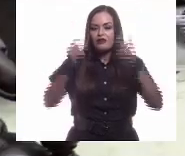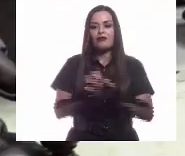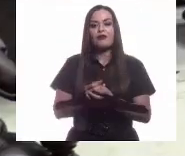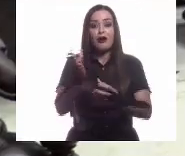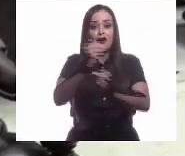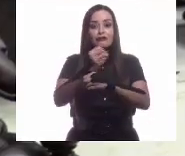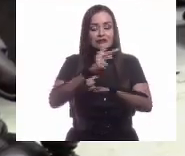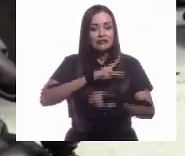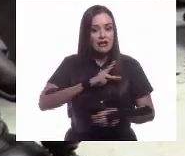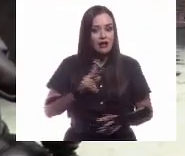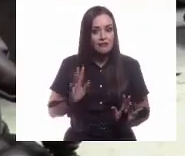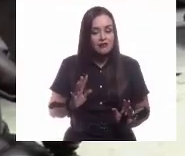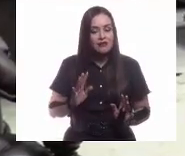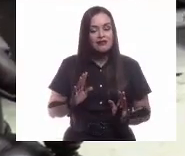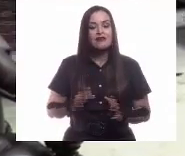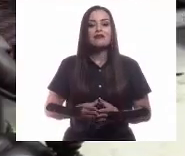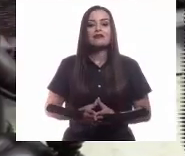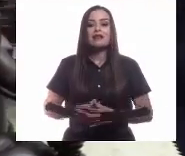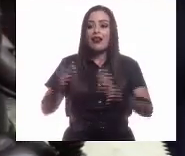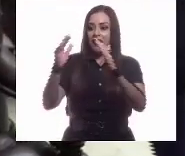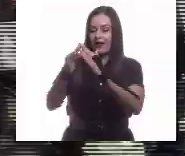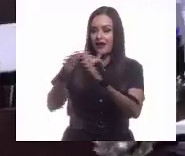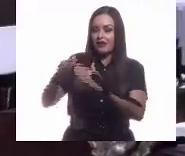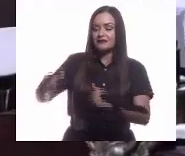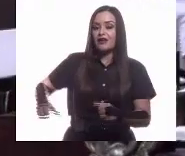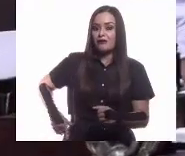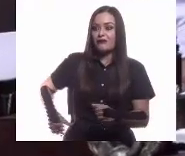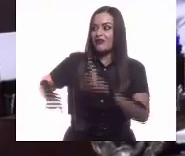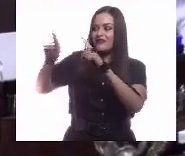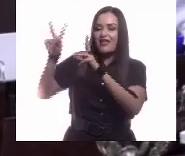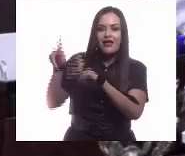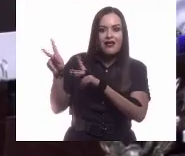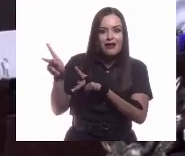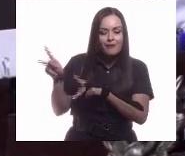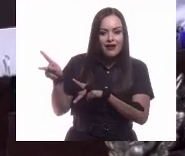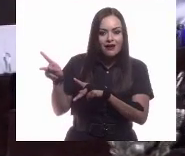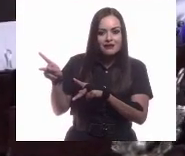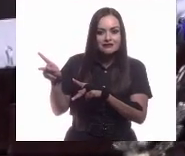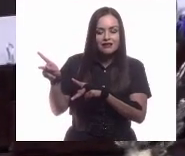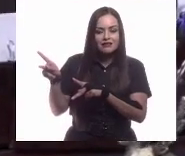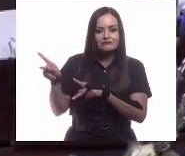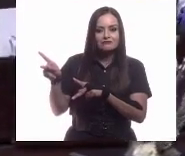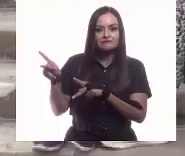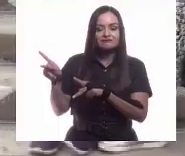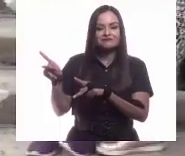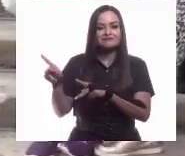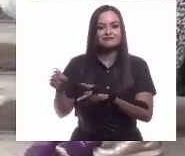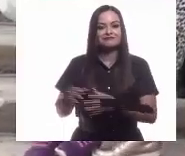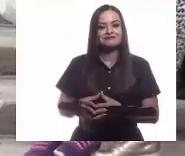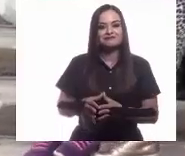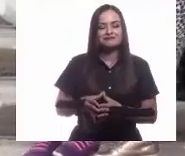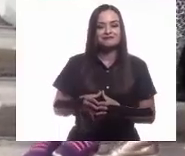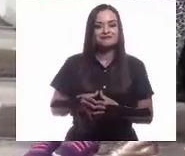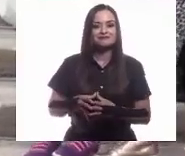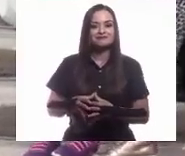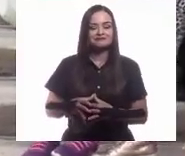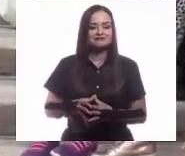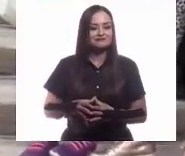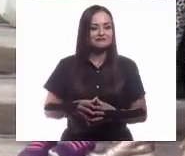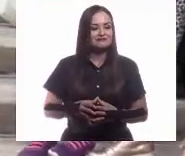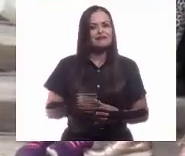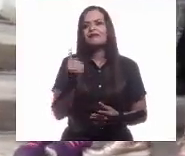del gobernador, la Casa de Gobierno del Caimancito, y se les ha proporcionado, ¿qué dije?